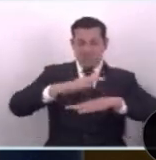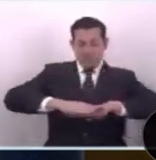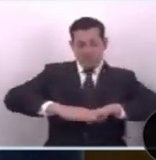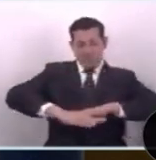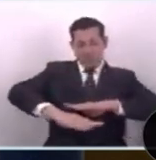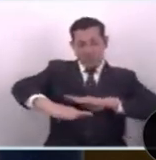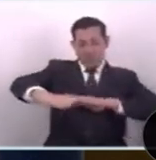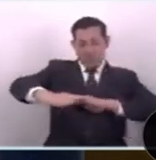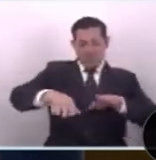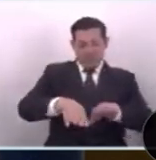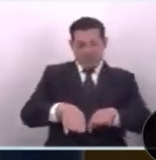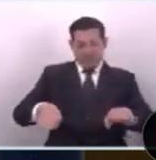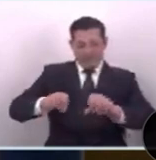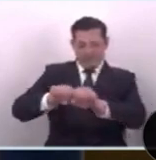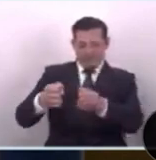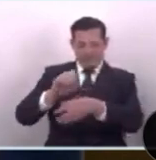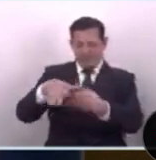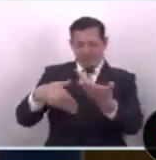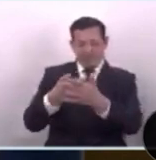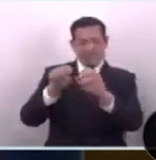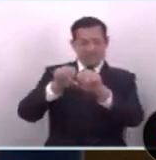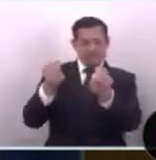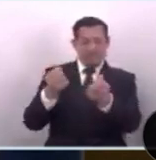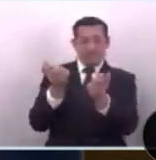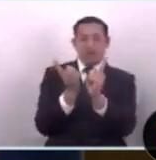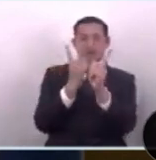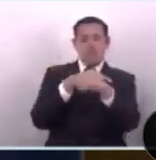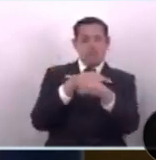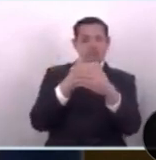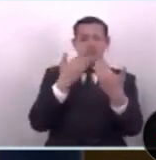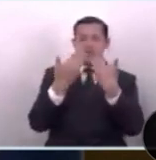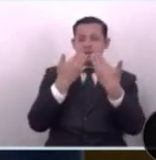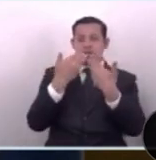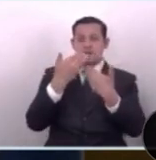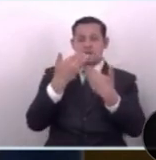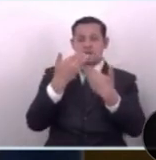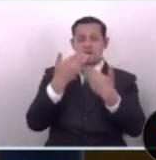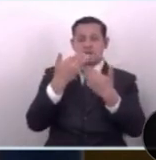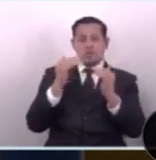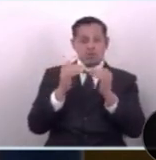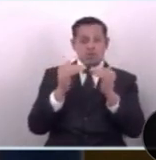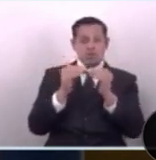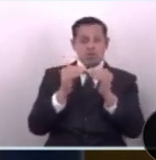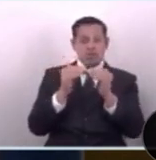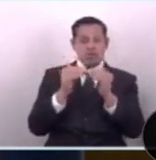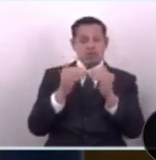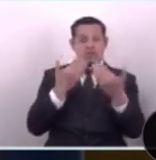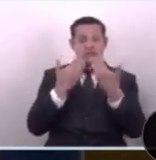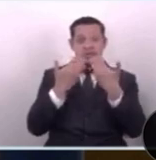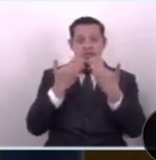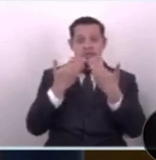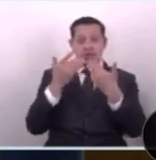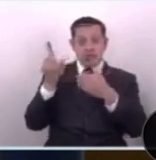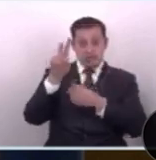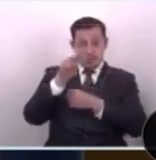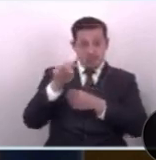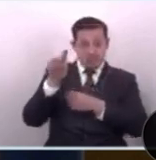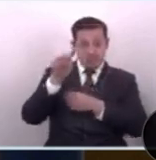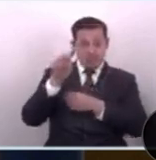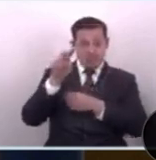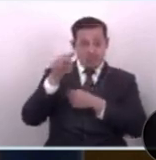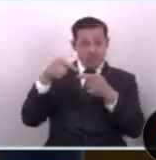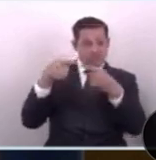como el piso todo lo que y todo lo que han dicho incluso nuestros colegas